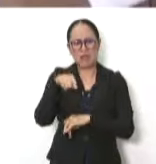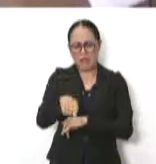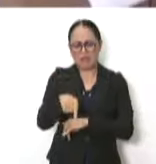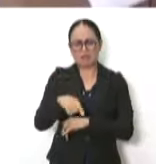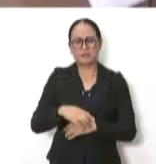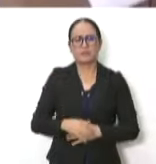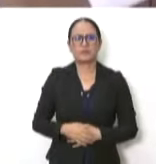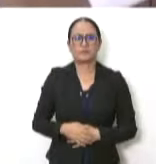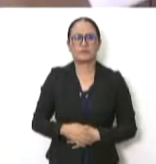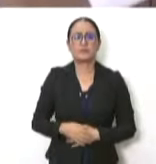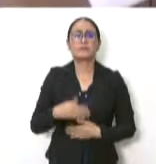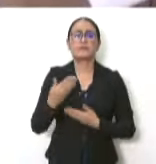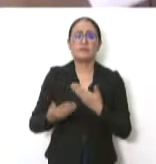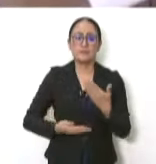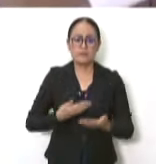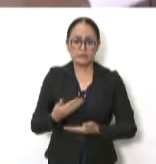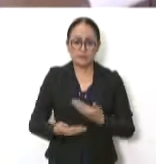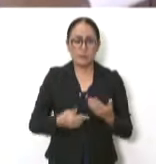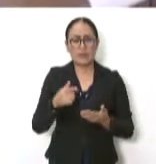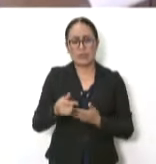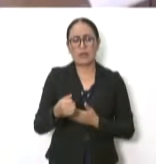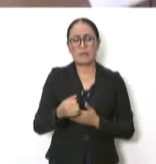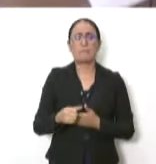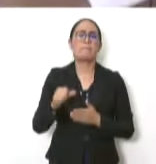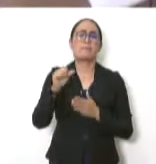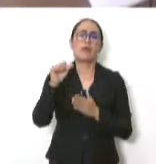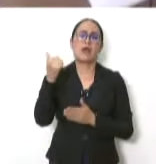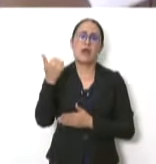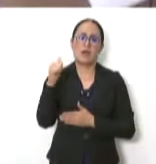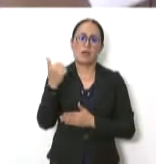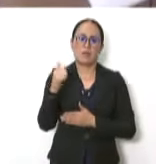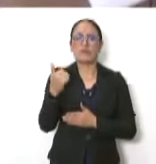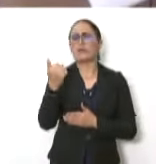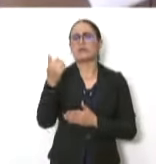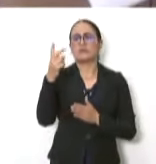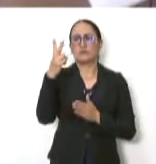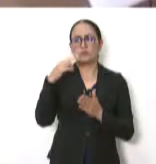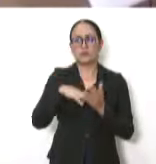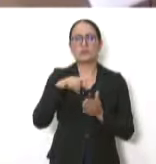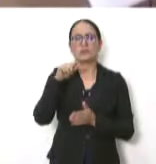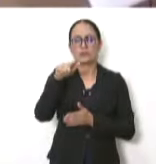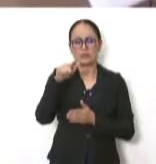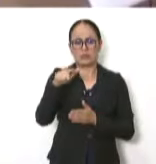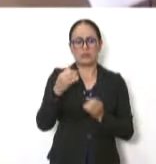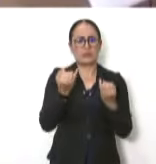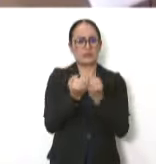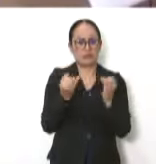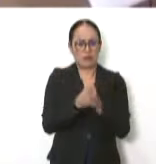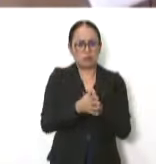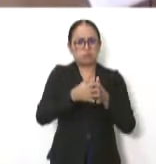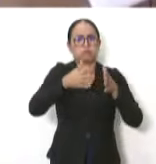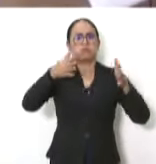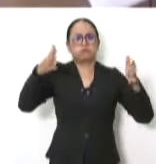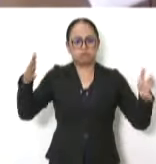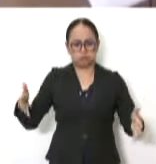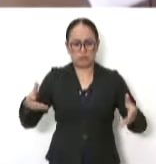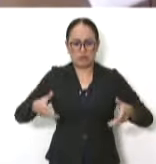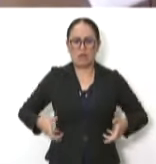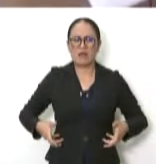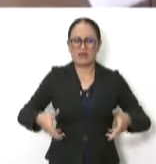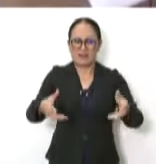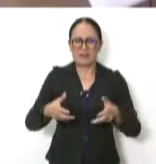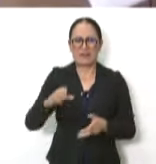referida. Posteriormente, en abril de 2017, fue inaugurada la ampliación y modernización del Paso Express,